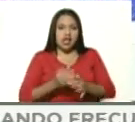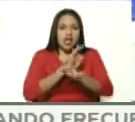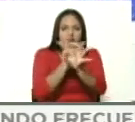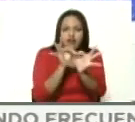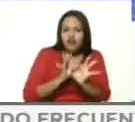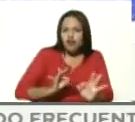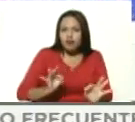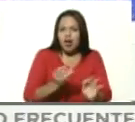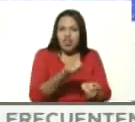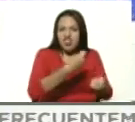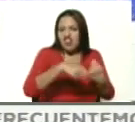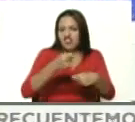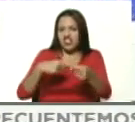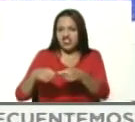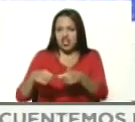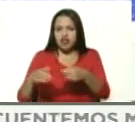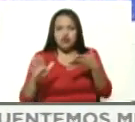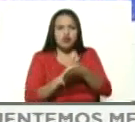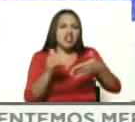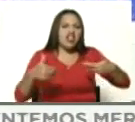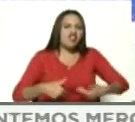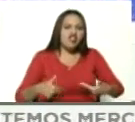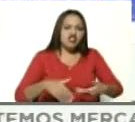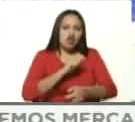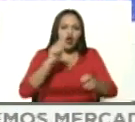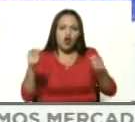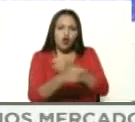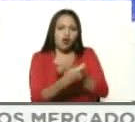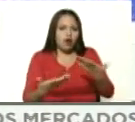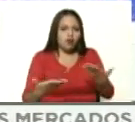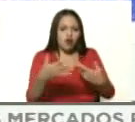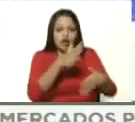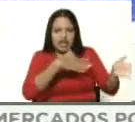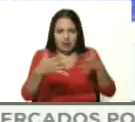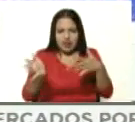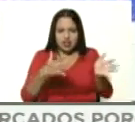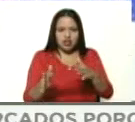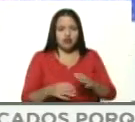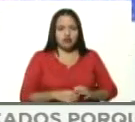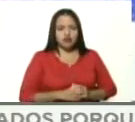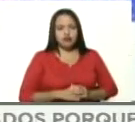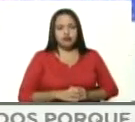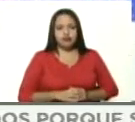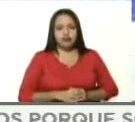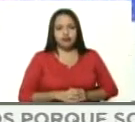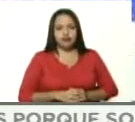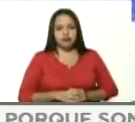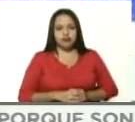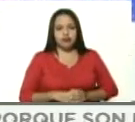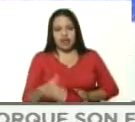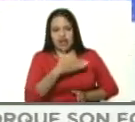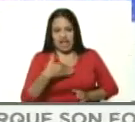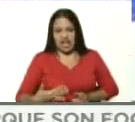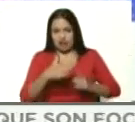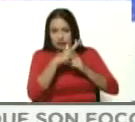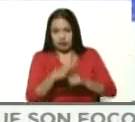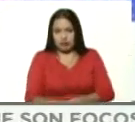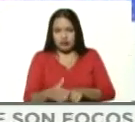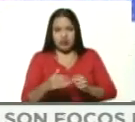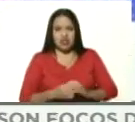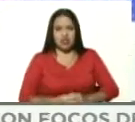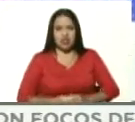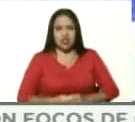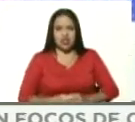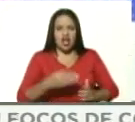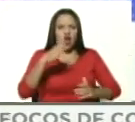mercantilización de la lucha contra el cambio climático. Se pretendieron imponer los llamados bonos